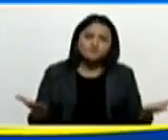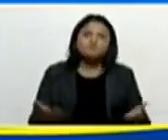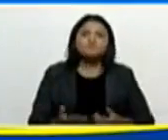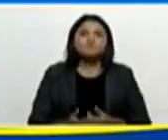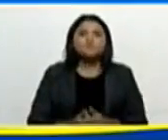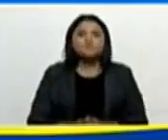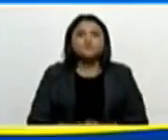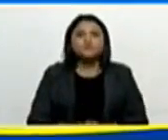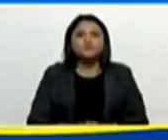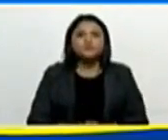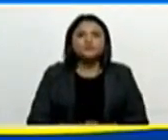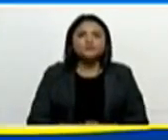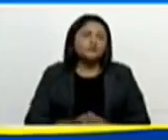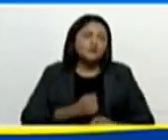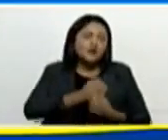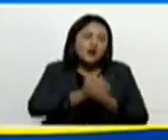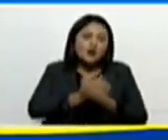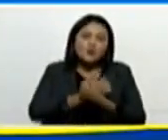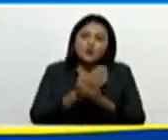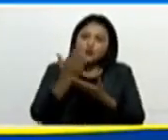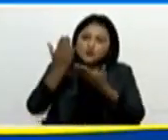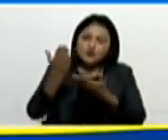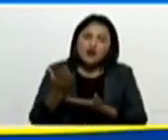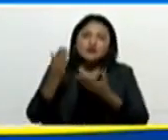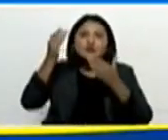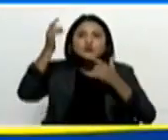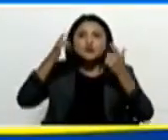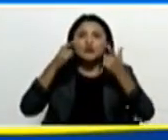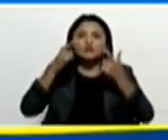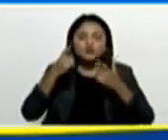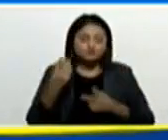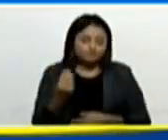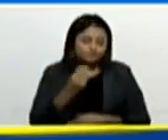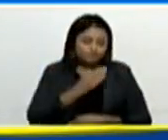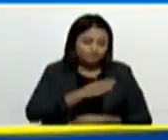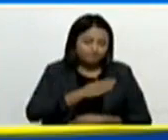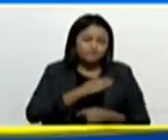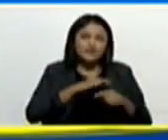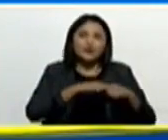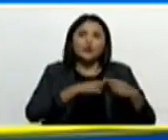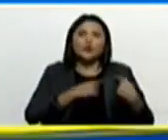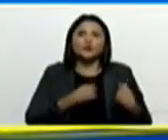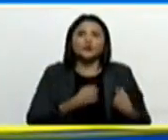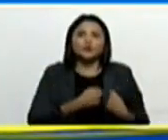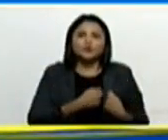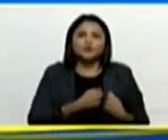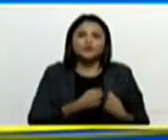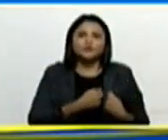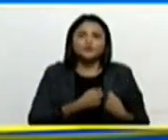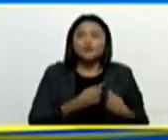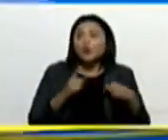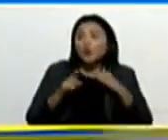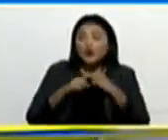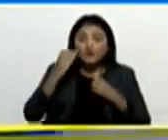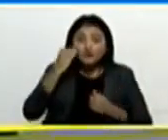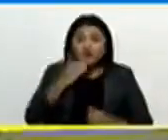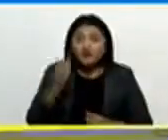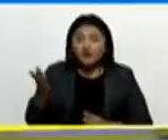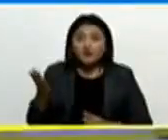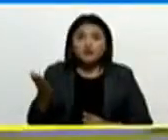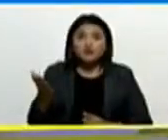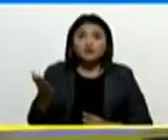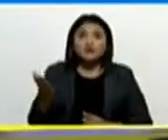que tiene siempre a Chávez en su corazón. Chávez, como Fidel, lo